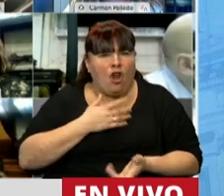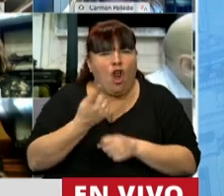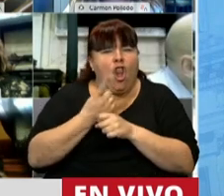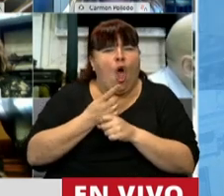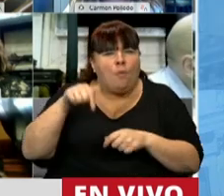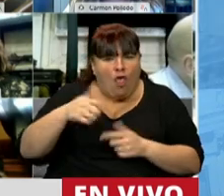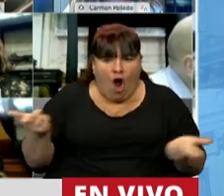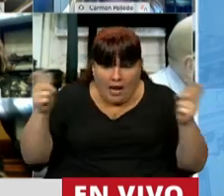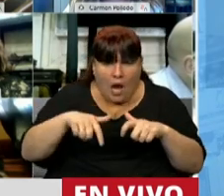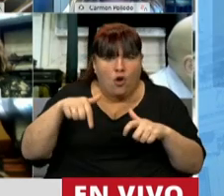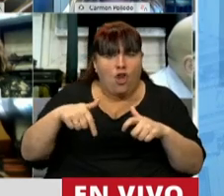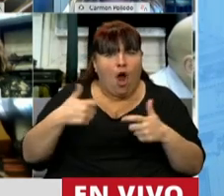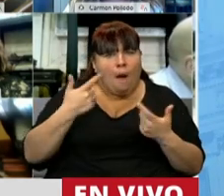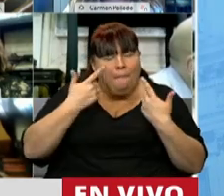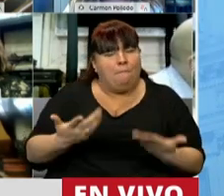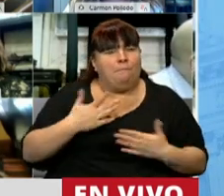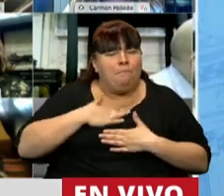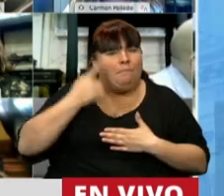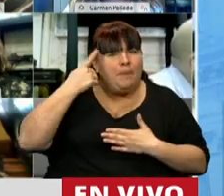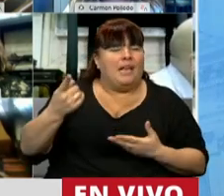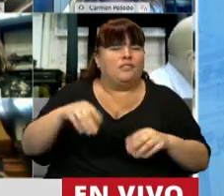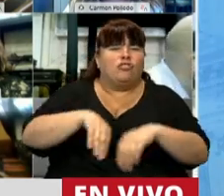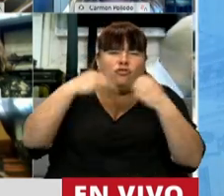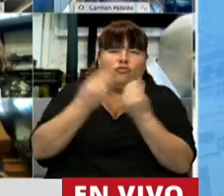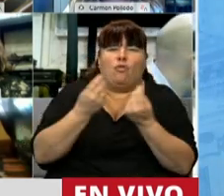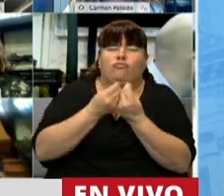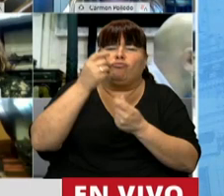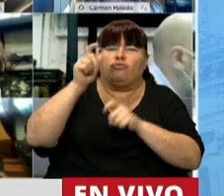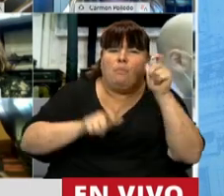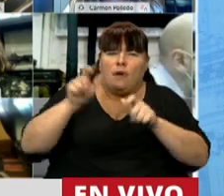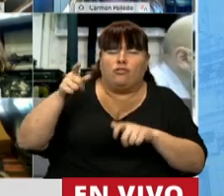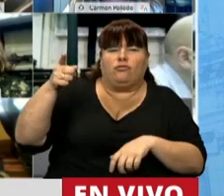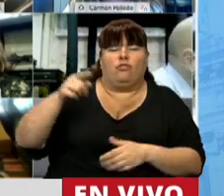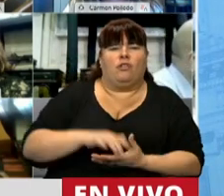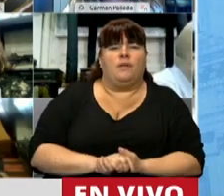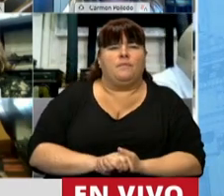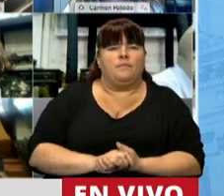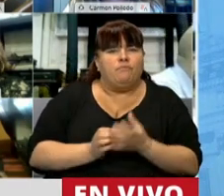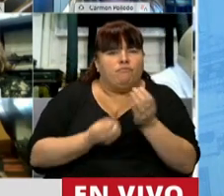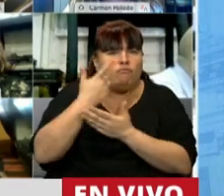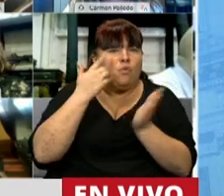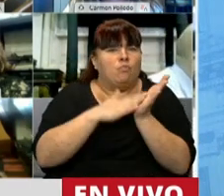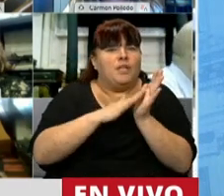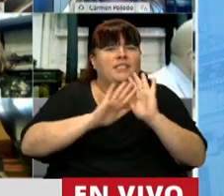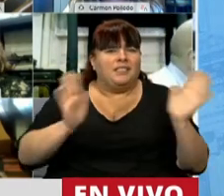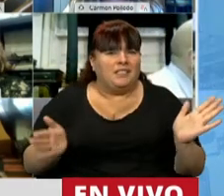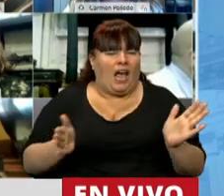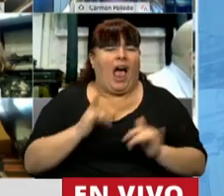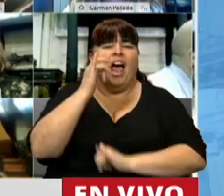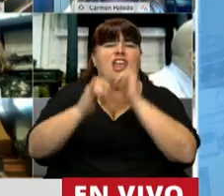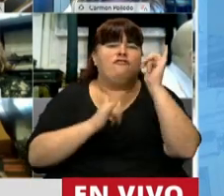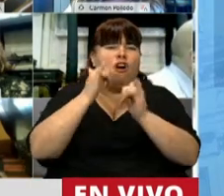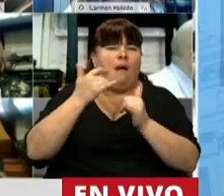puedan sentarse hoy a conmoverse por los números que desarrolló y que evidenció el